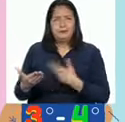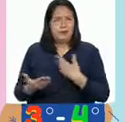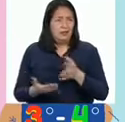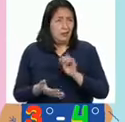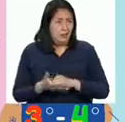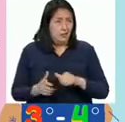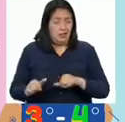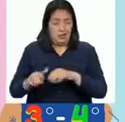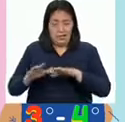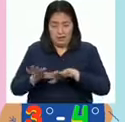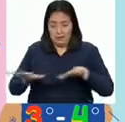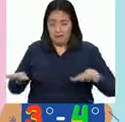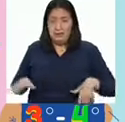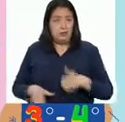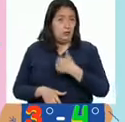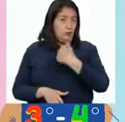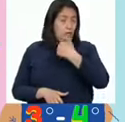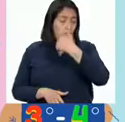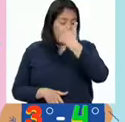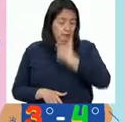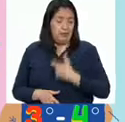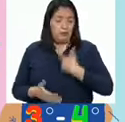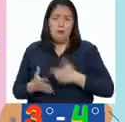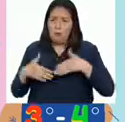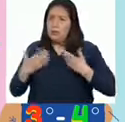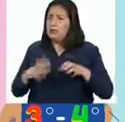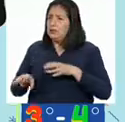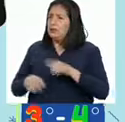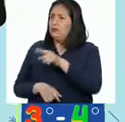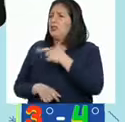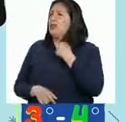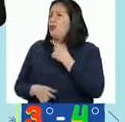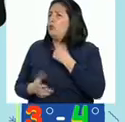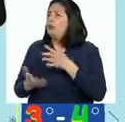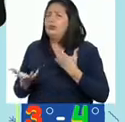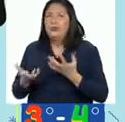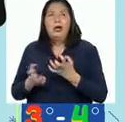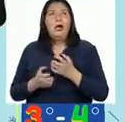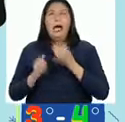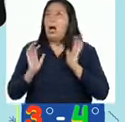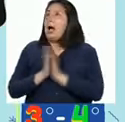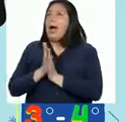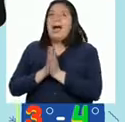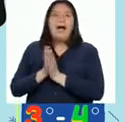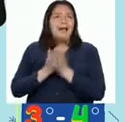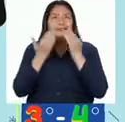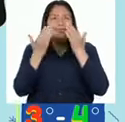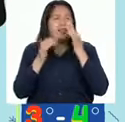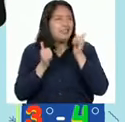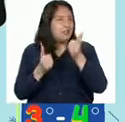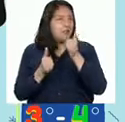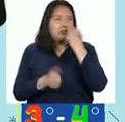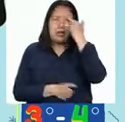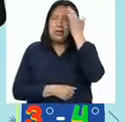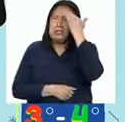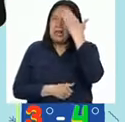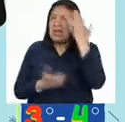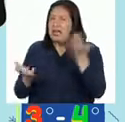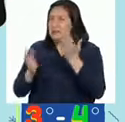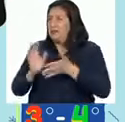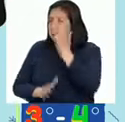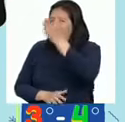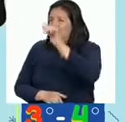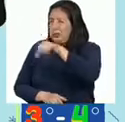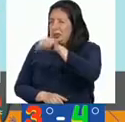el espacio personal puedes realizar tus actividades favoritas. ¡Genial! ¡Gracias! Creo que ya sé a dónde